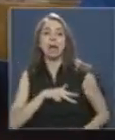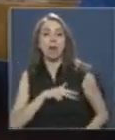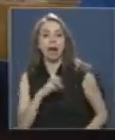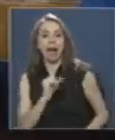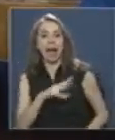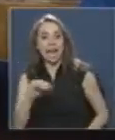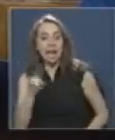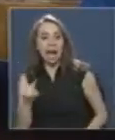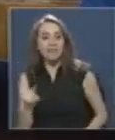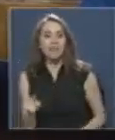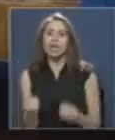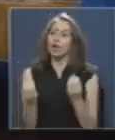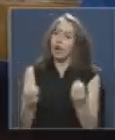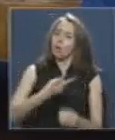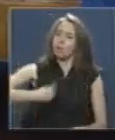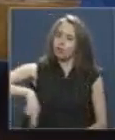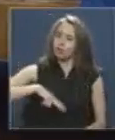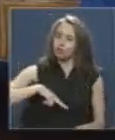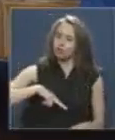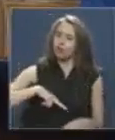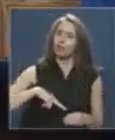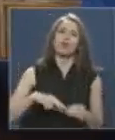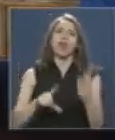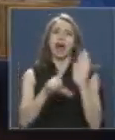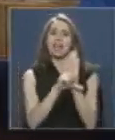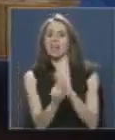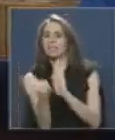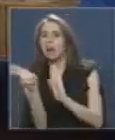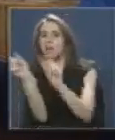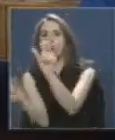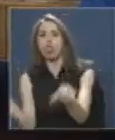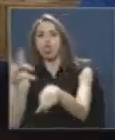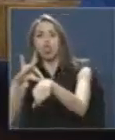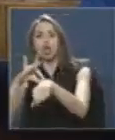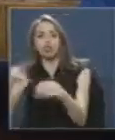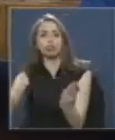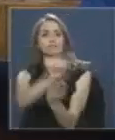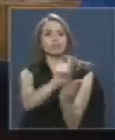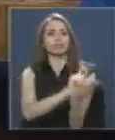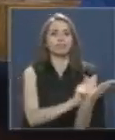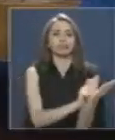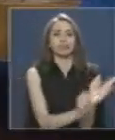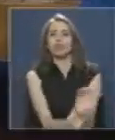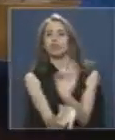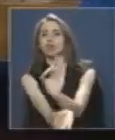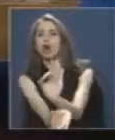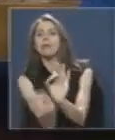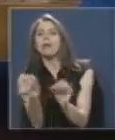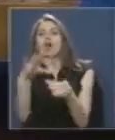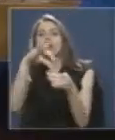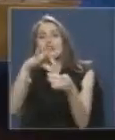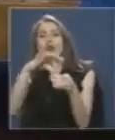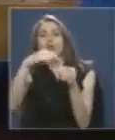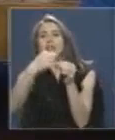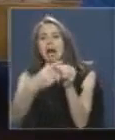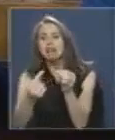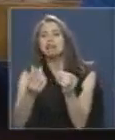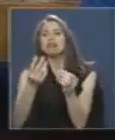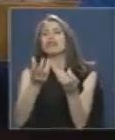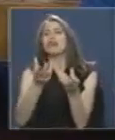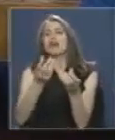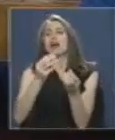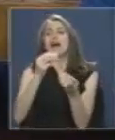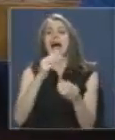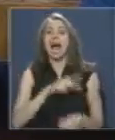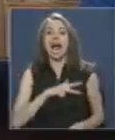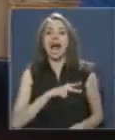sentido prohibirle a esos médicos que prescriban productos derivados de la cannabis, prohibirle a